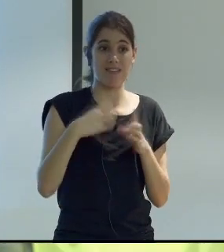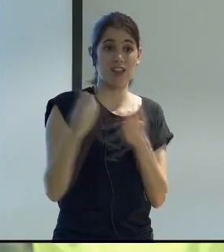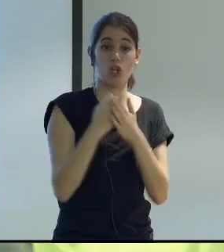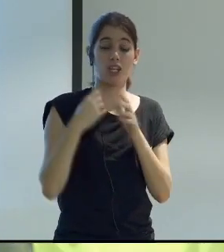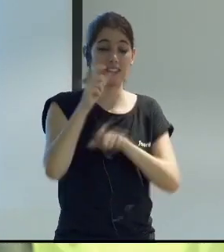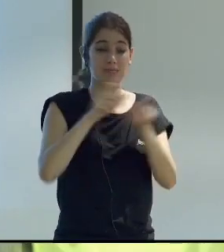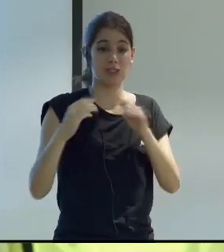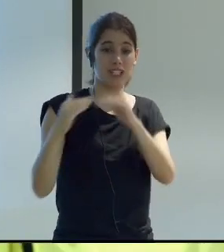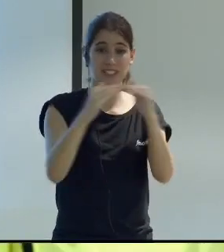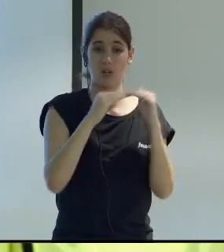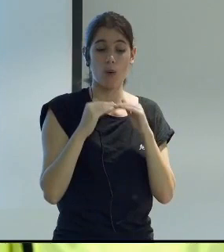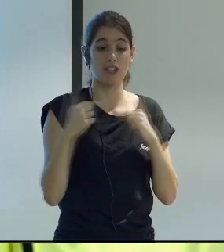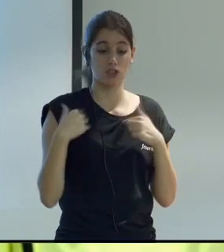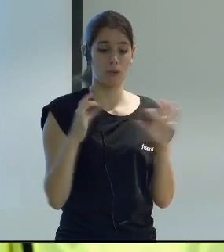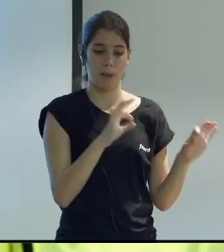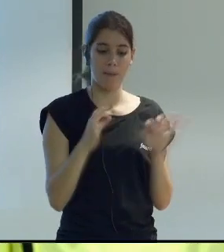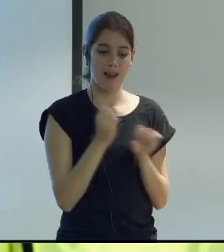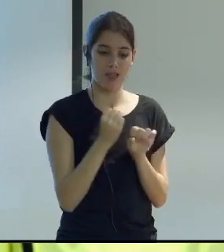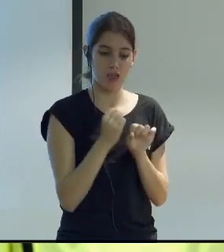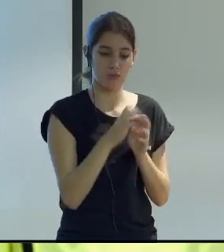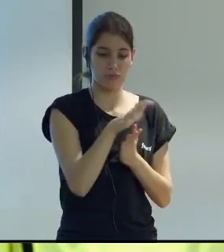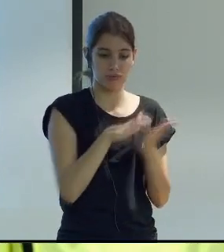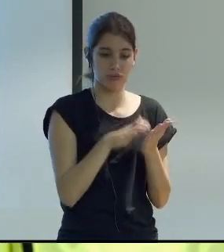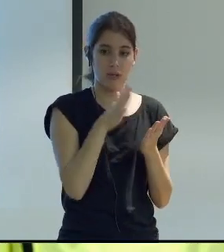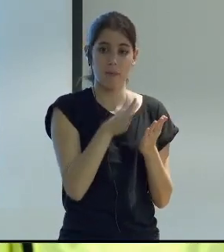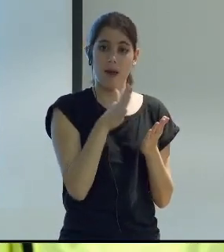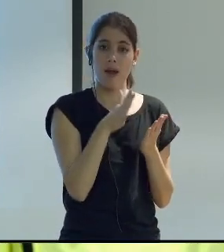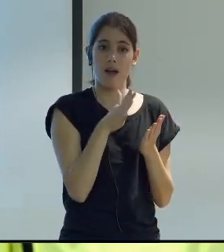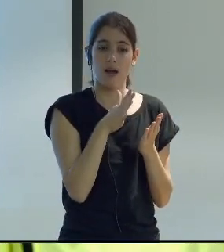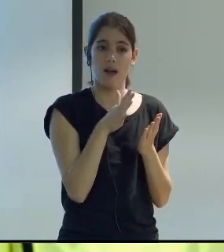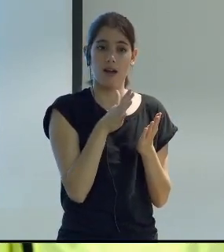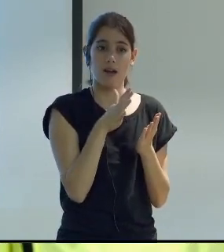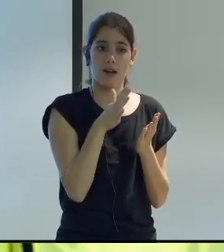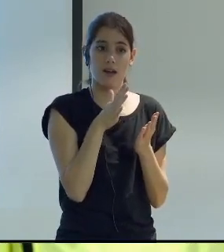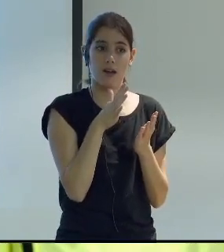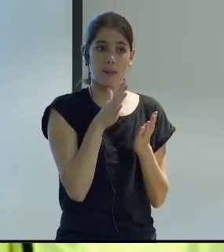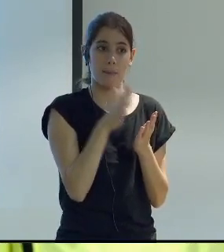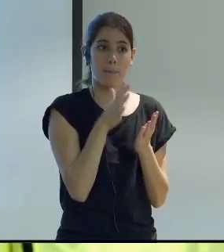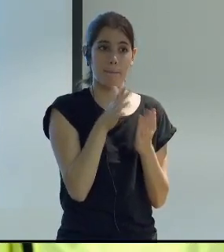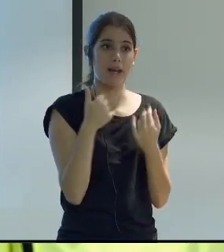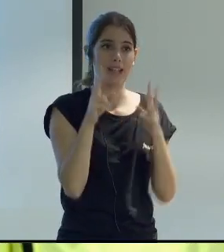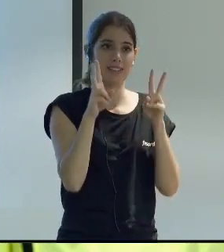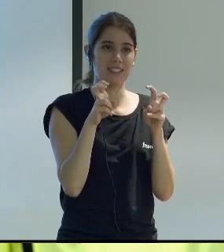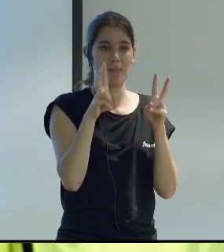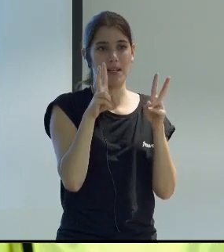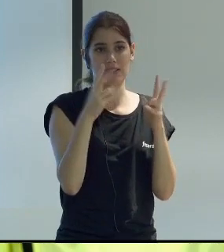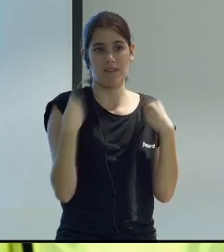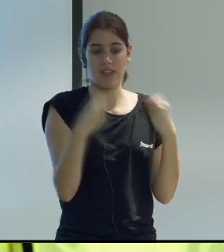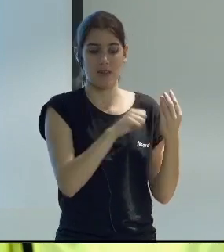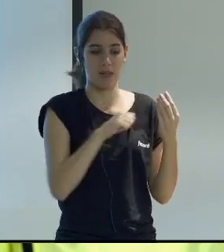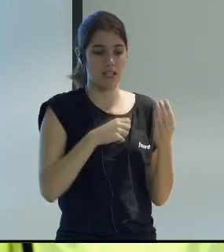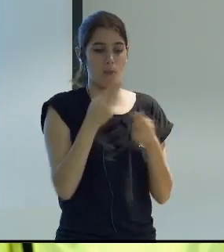personas. Estamos preparando input sobre consultas respecto de la vida independiente.